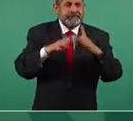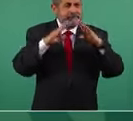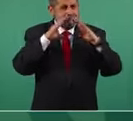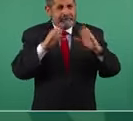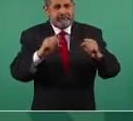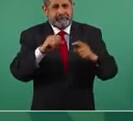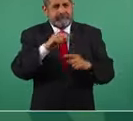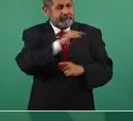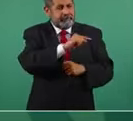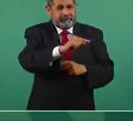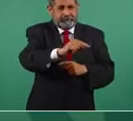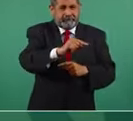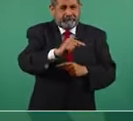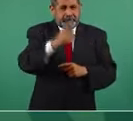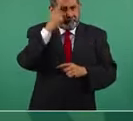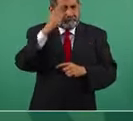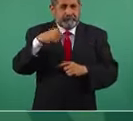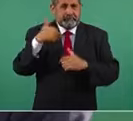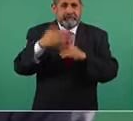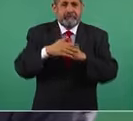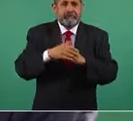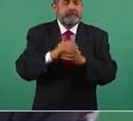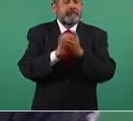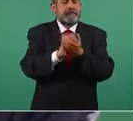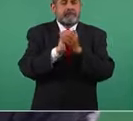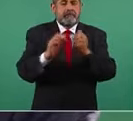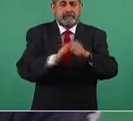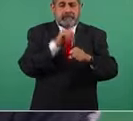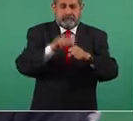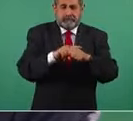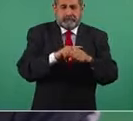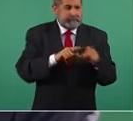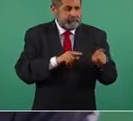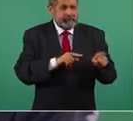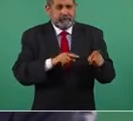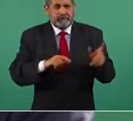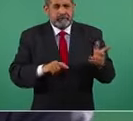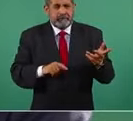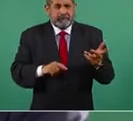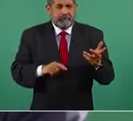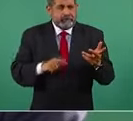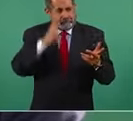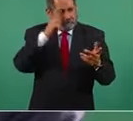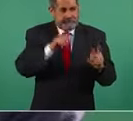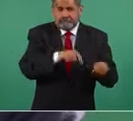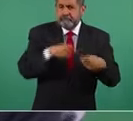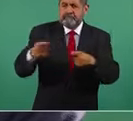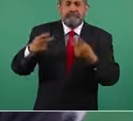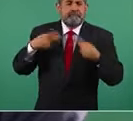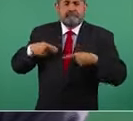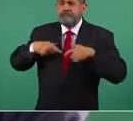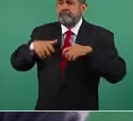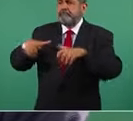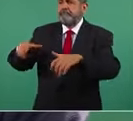¿no? Para la Lotería Nacional, en beneficio del pueblo.